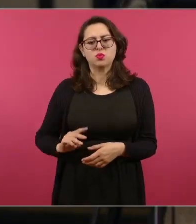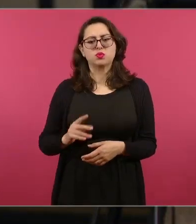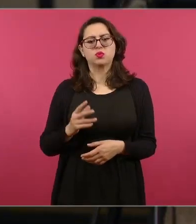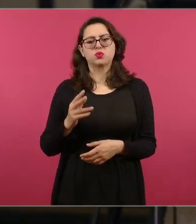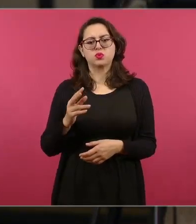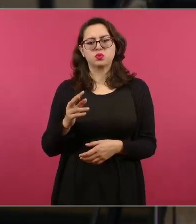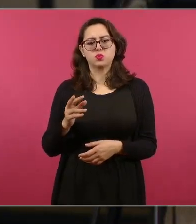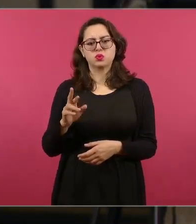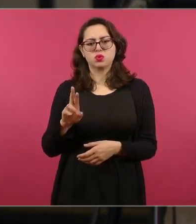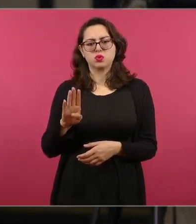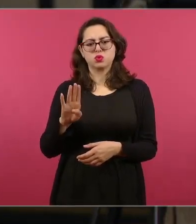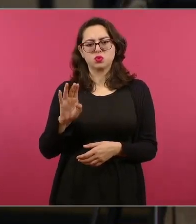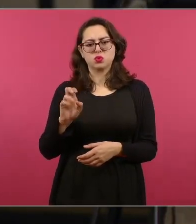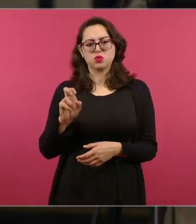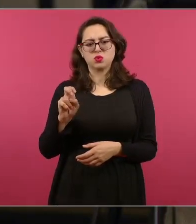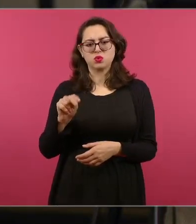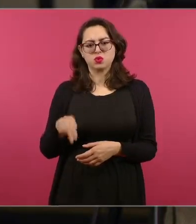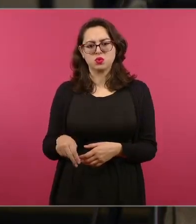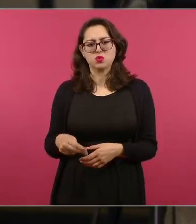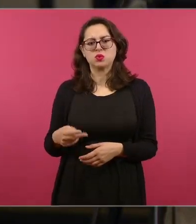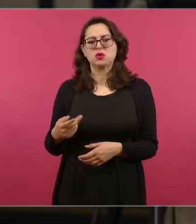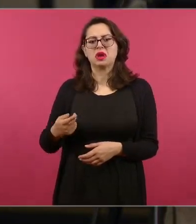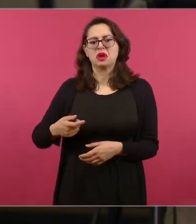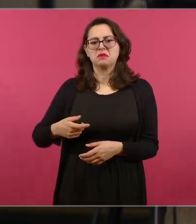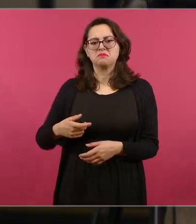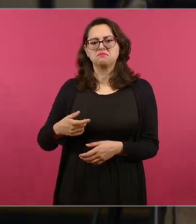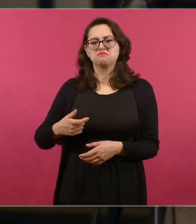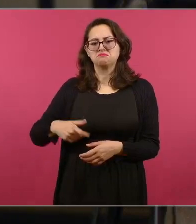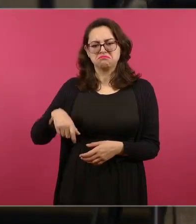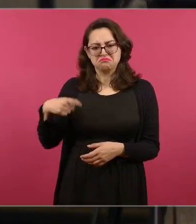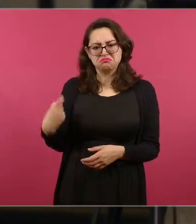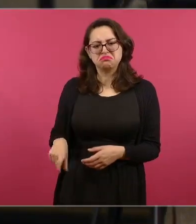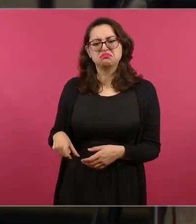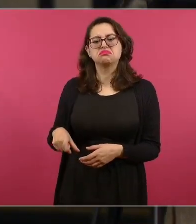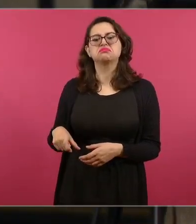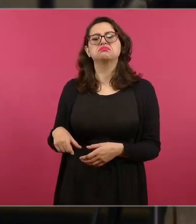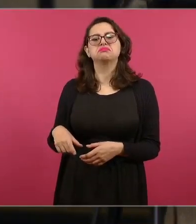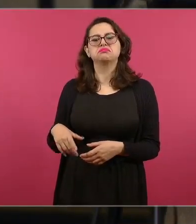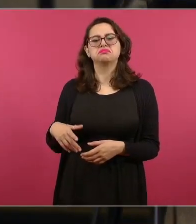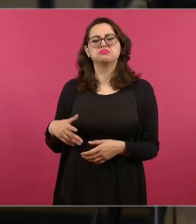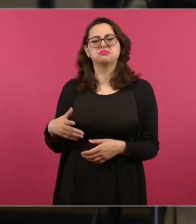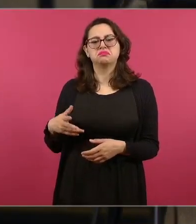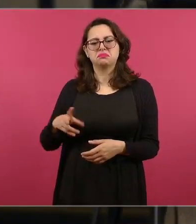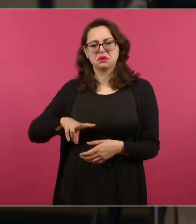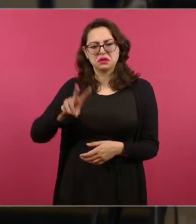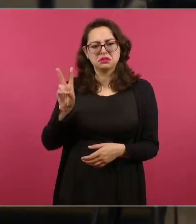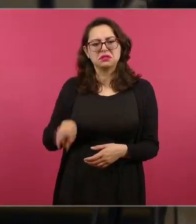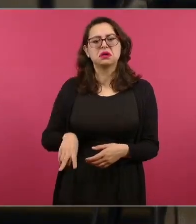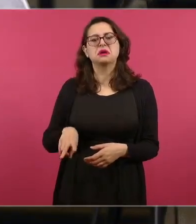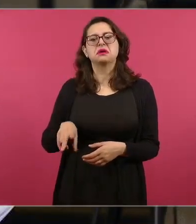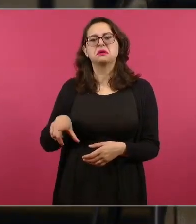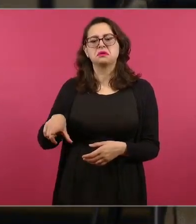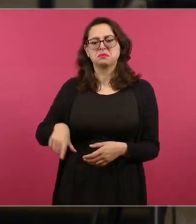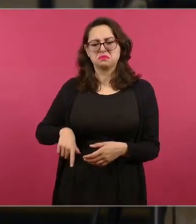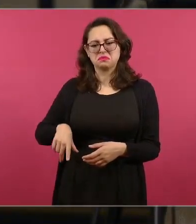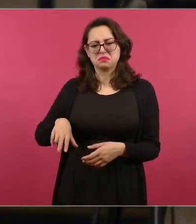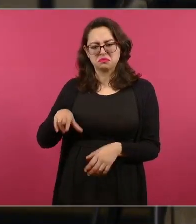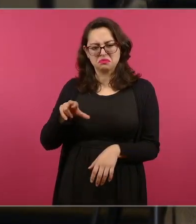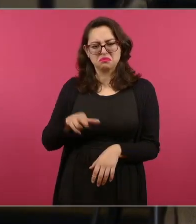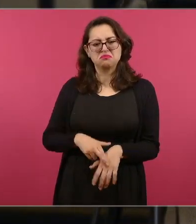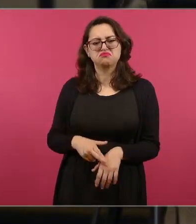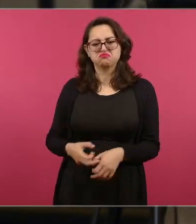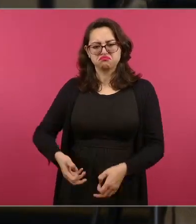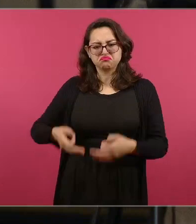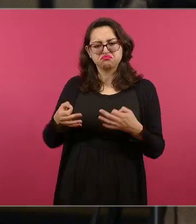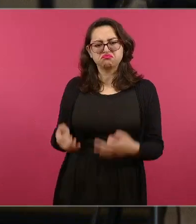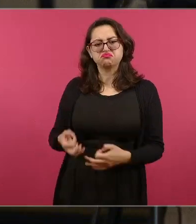hablando en plata, y como habla Mirza Uribe, es el mejor gobernador que hemos tenido en Sinaloa. ¿Por qué? Porque